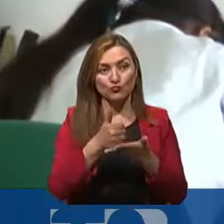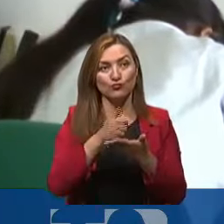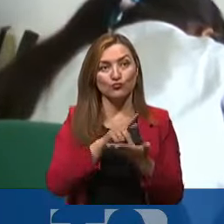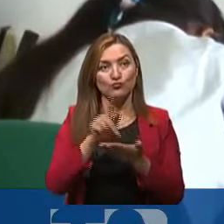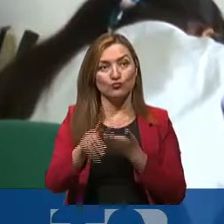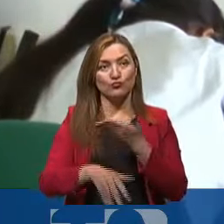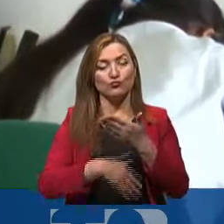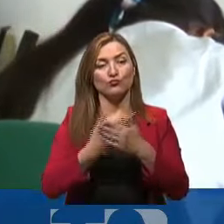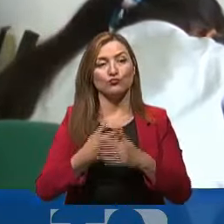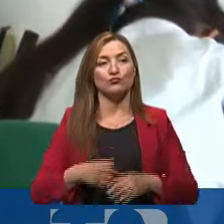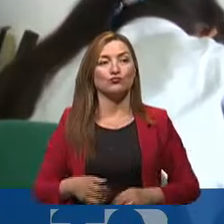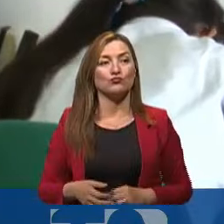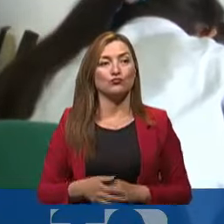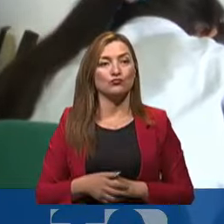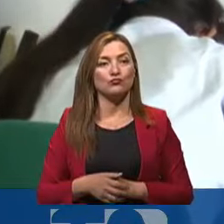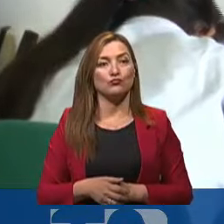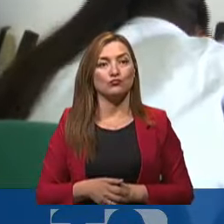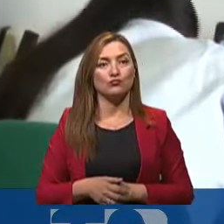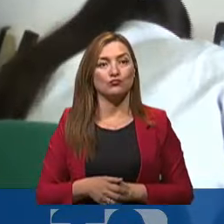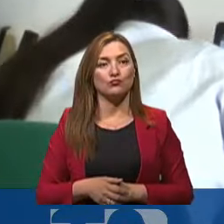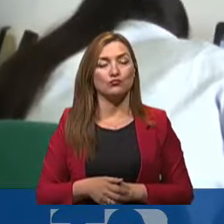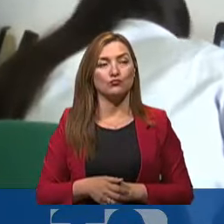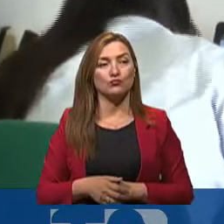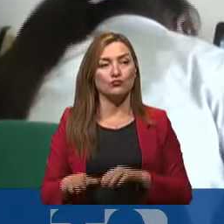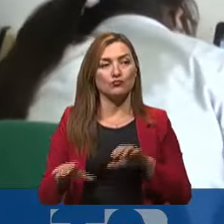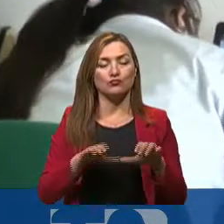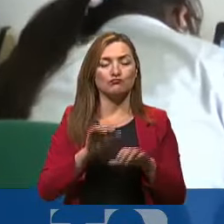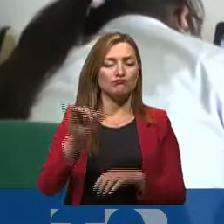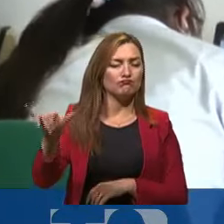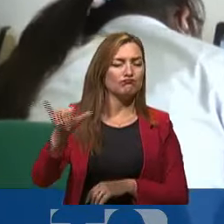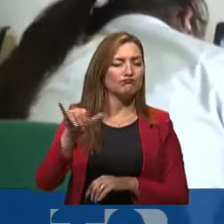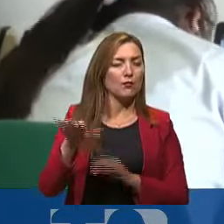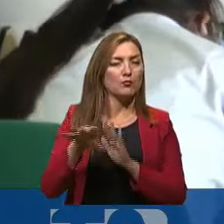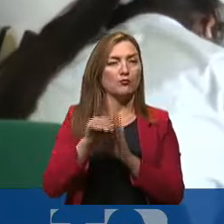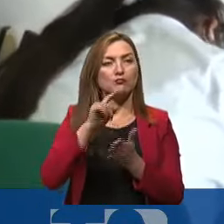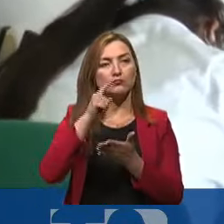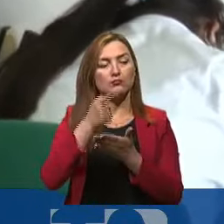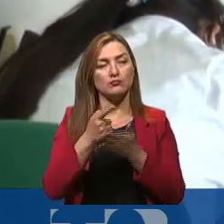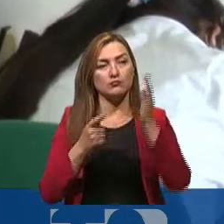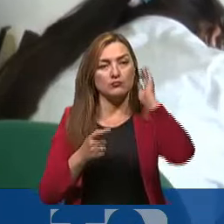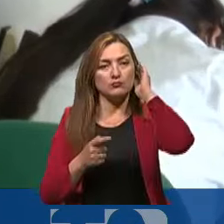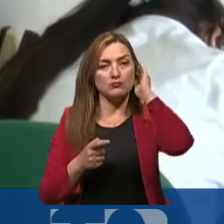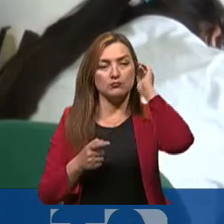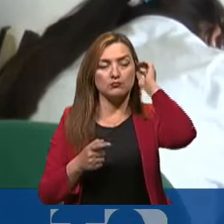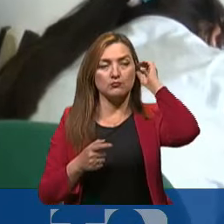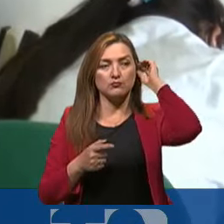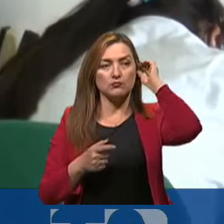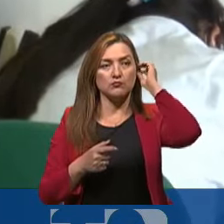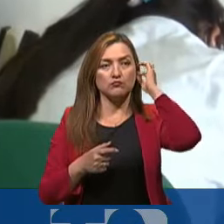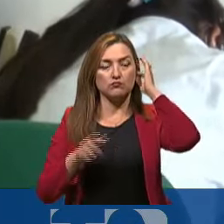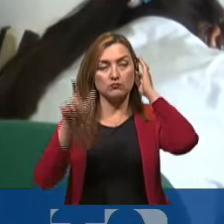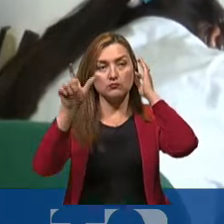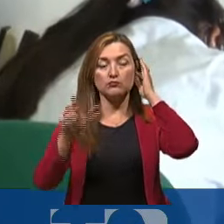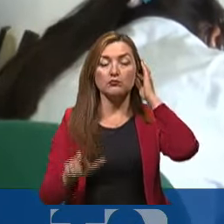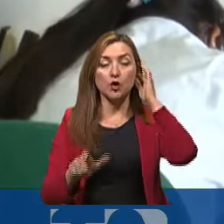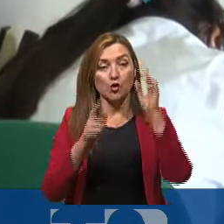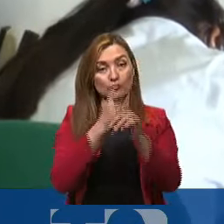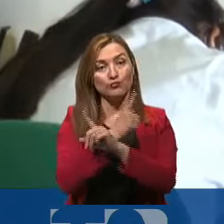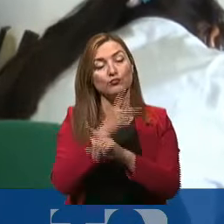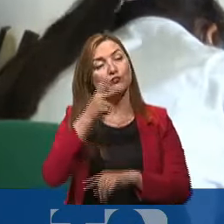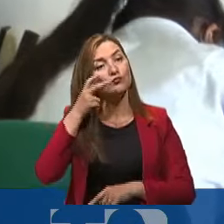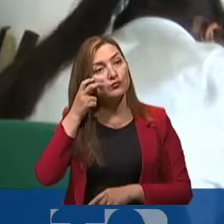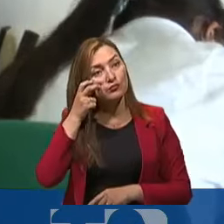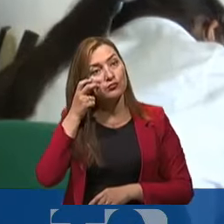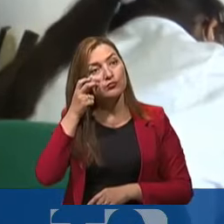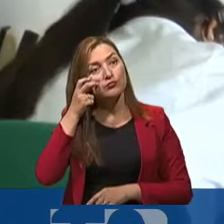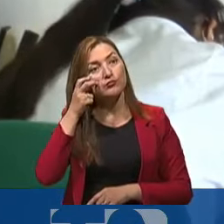Es simulada en cuanto a la actividad, pero es real en cuanto a que son personas con discapacidad intelectual, síndrome de